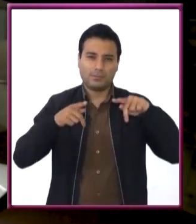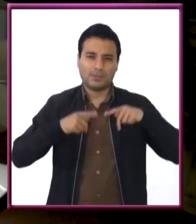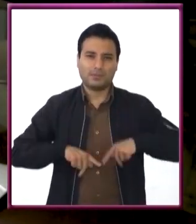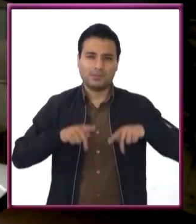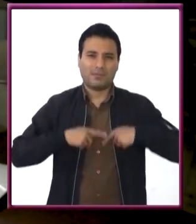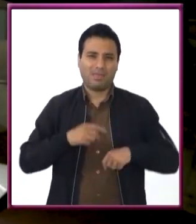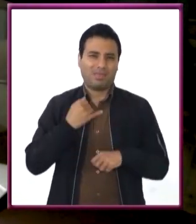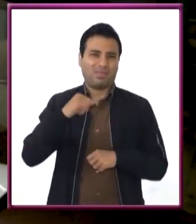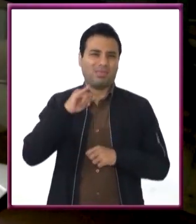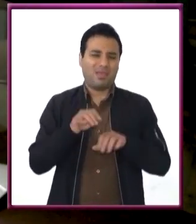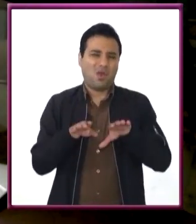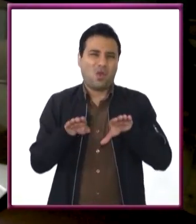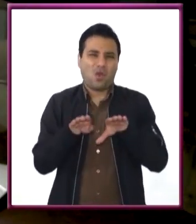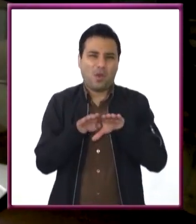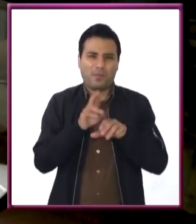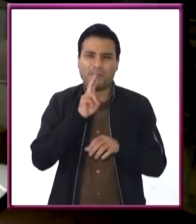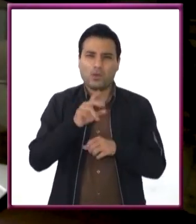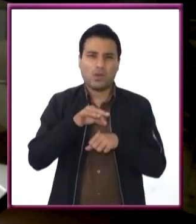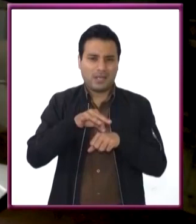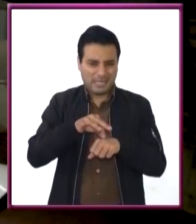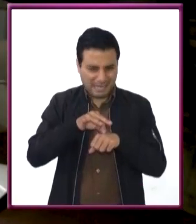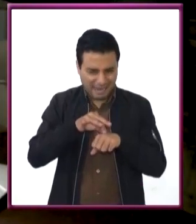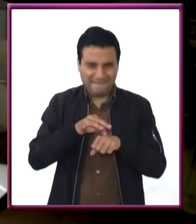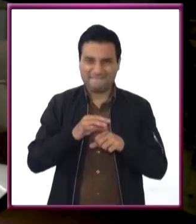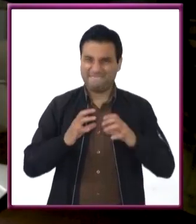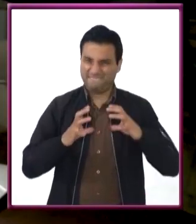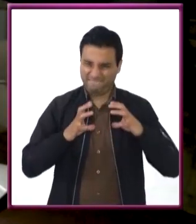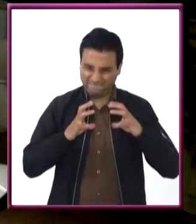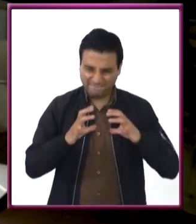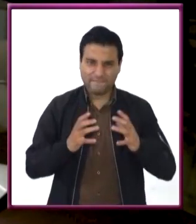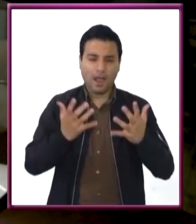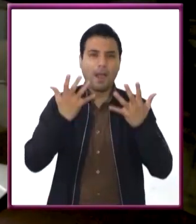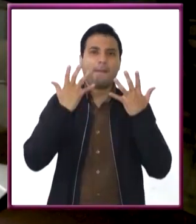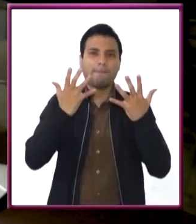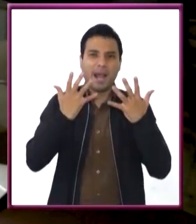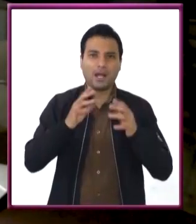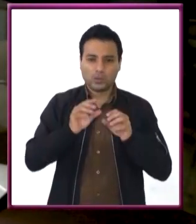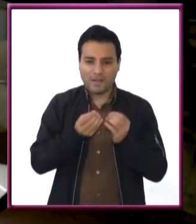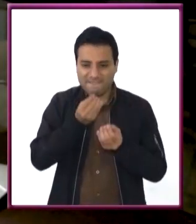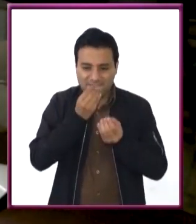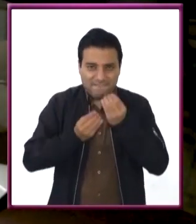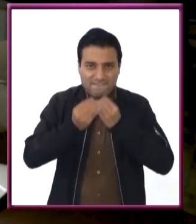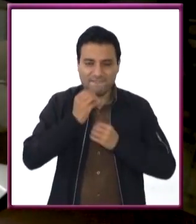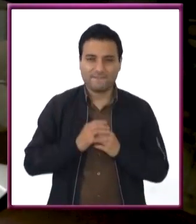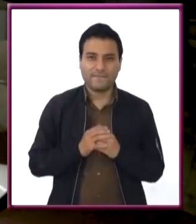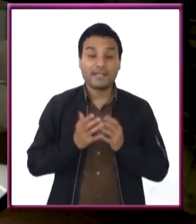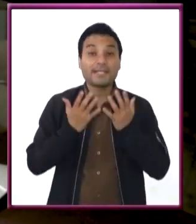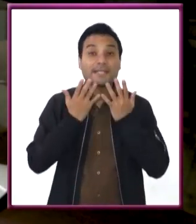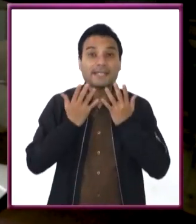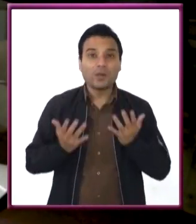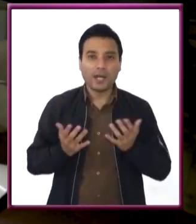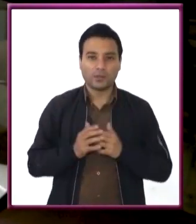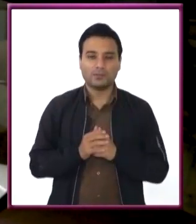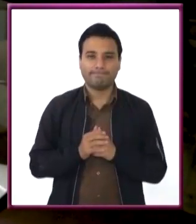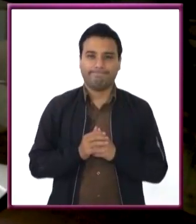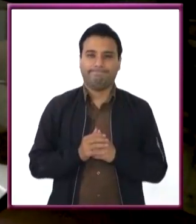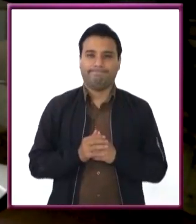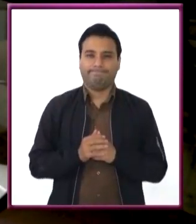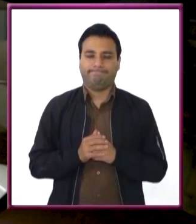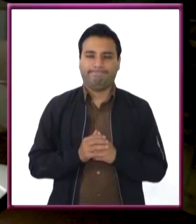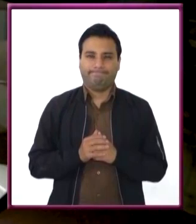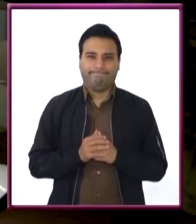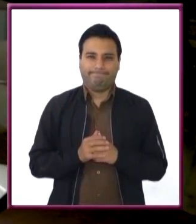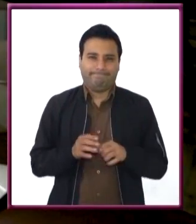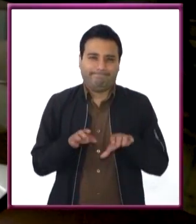Cuando la gente comía trozos de carne enteros, con las manos, etcétera, y para él pues sí